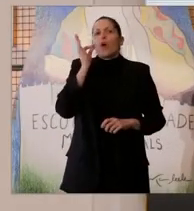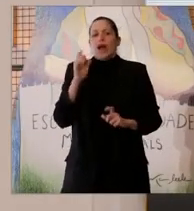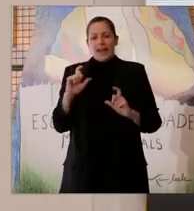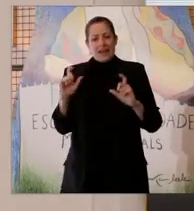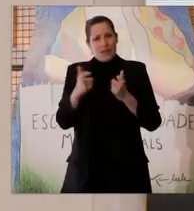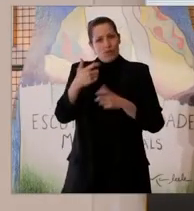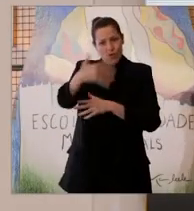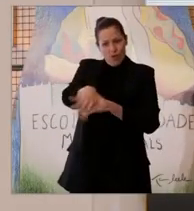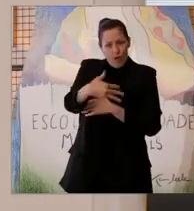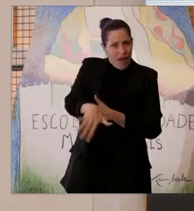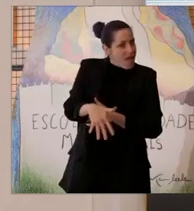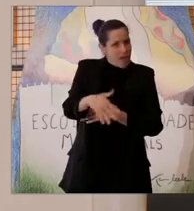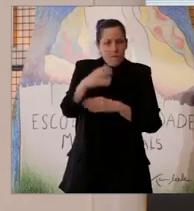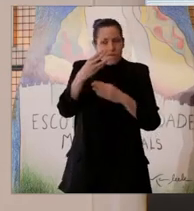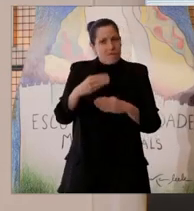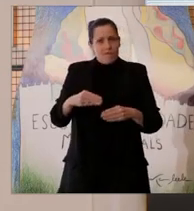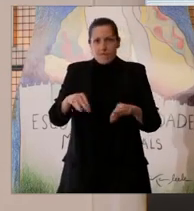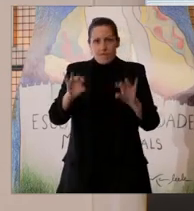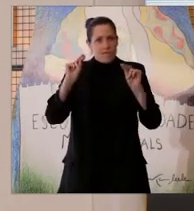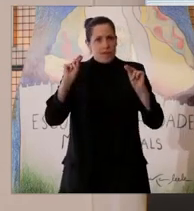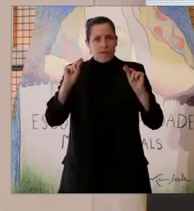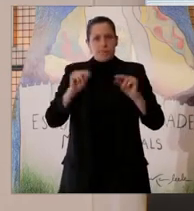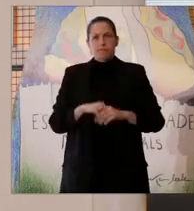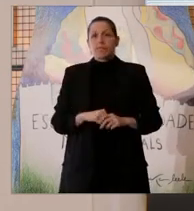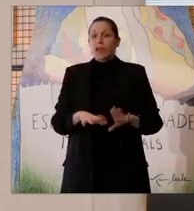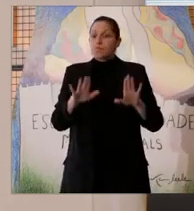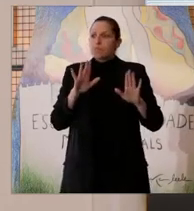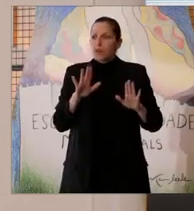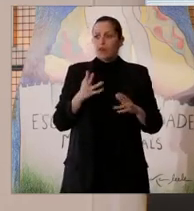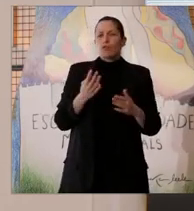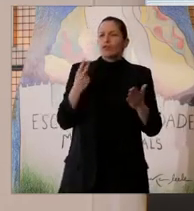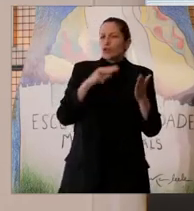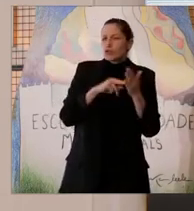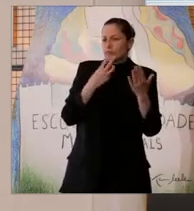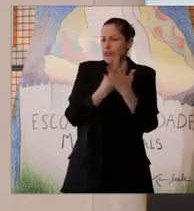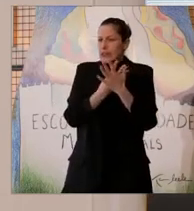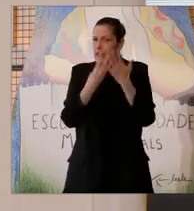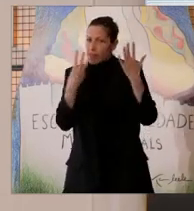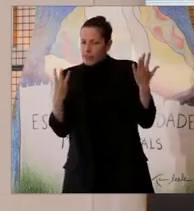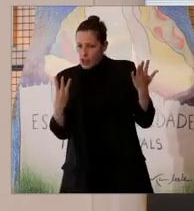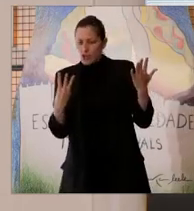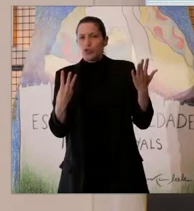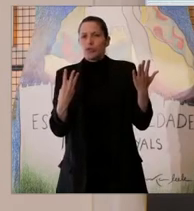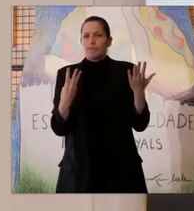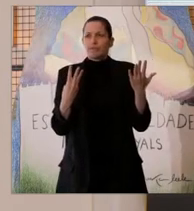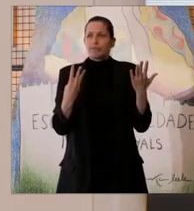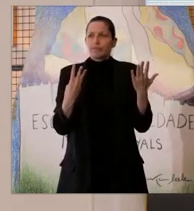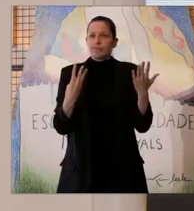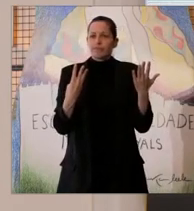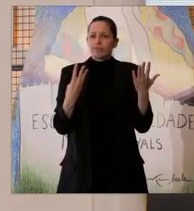ese marketing brutal que hubo en 2018 en la mayoría de medios de comunicación que aquel momento lo